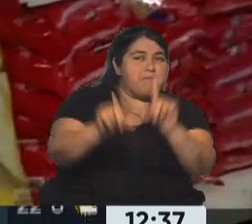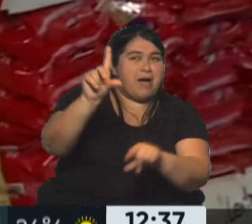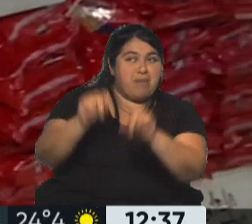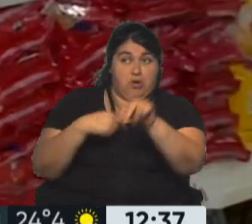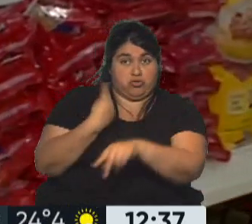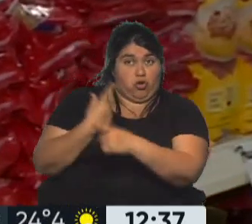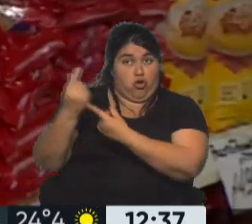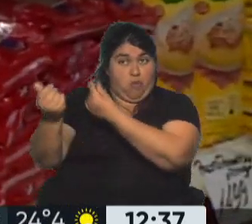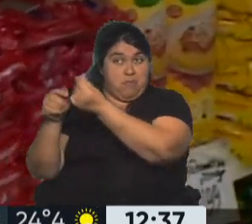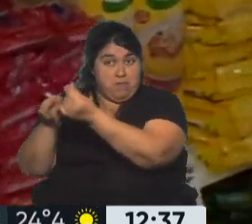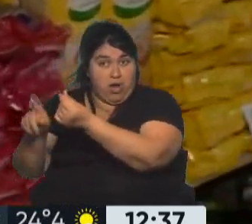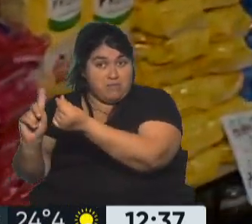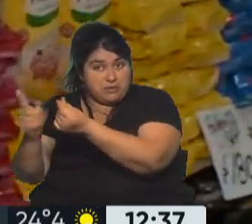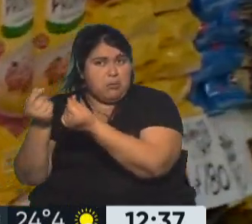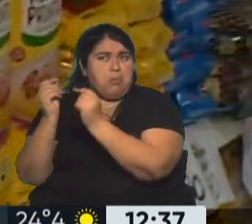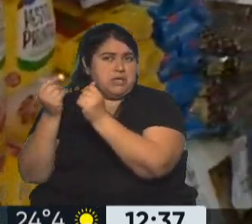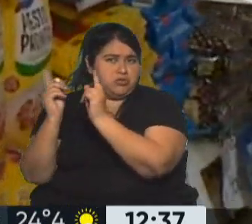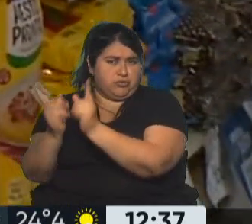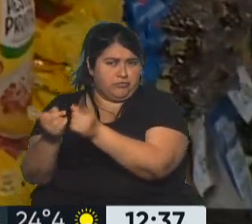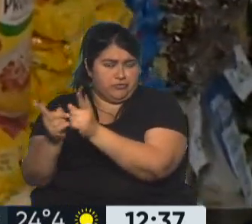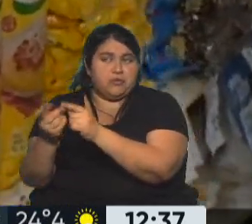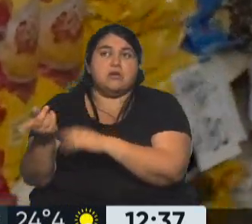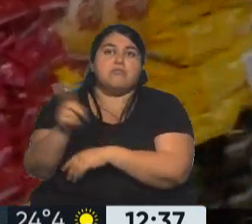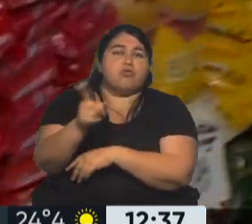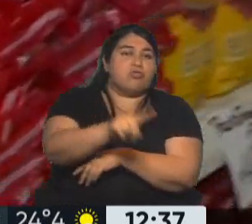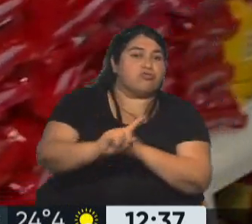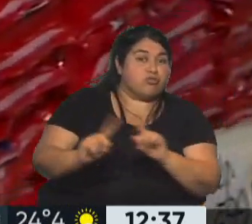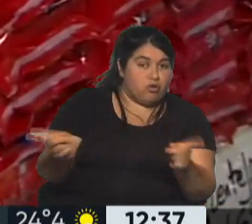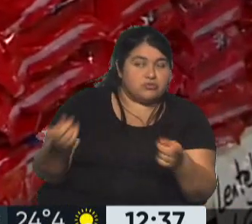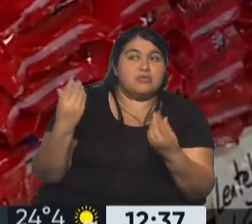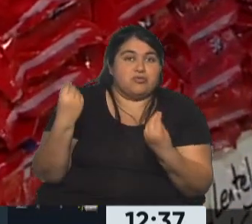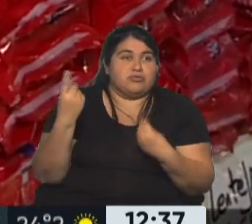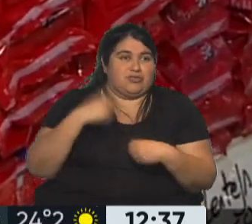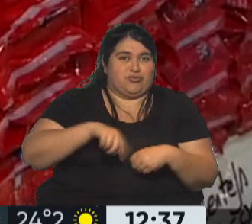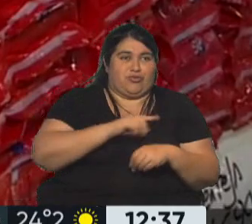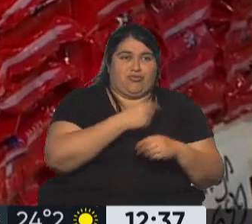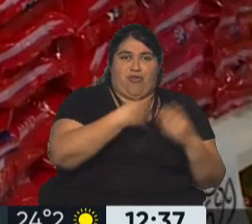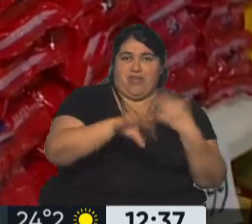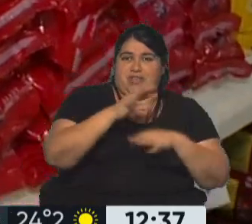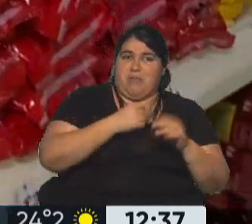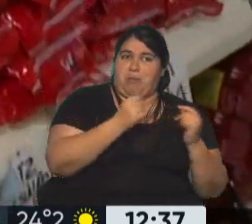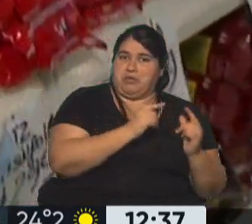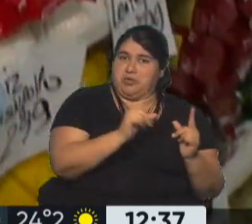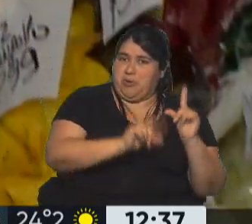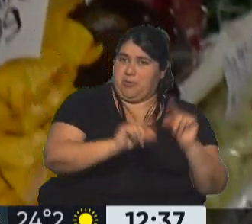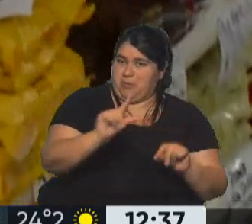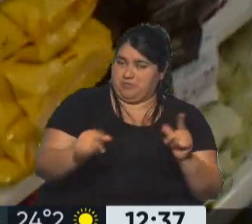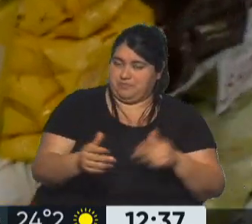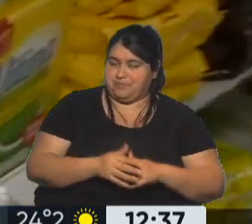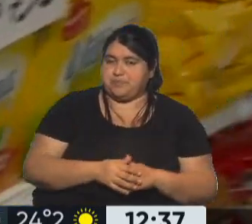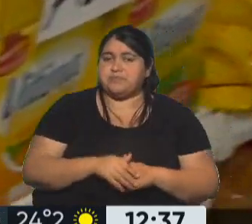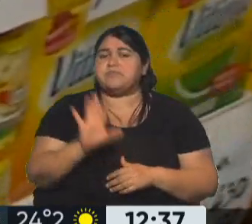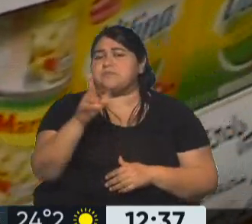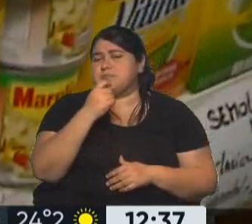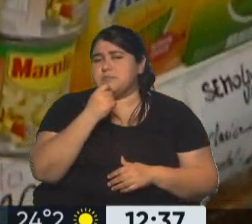y creo que es una herramienta importante porque tracciona que la gente venga a buscarlo con Qué incremento deberían los productos